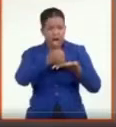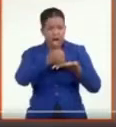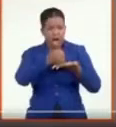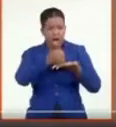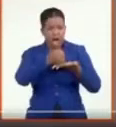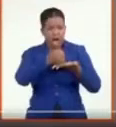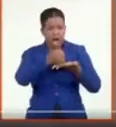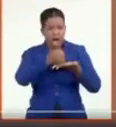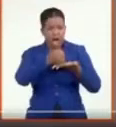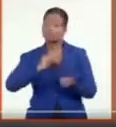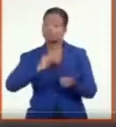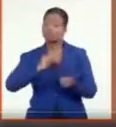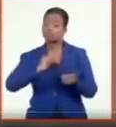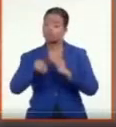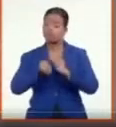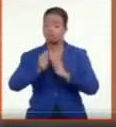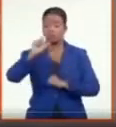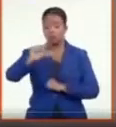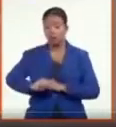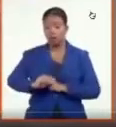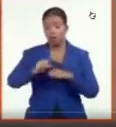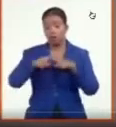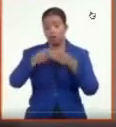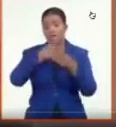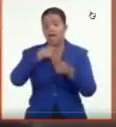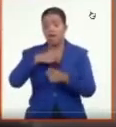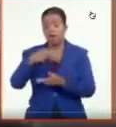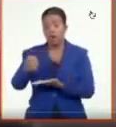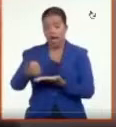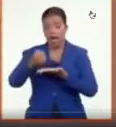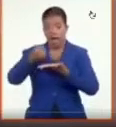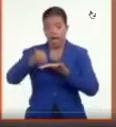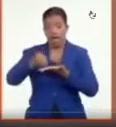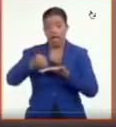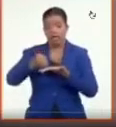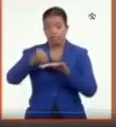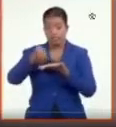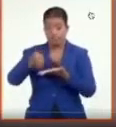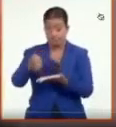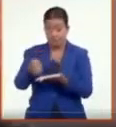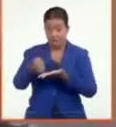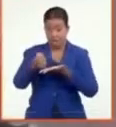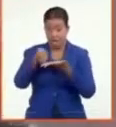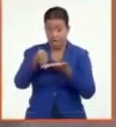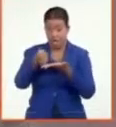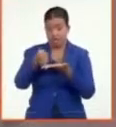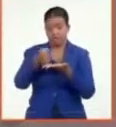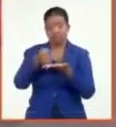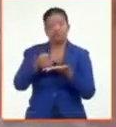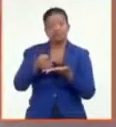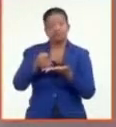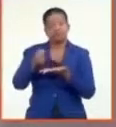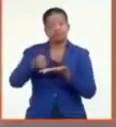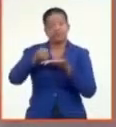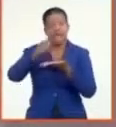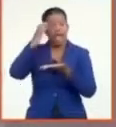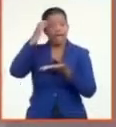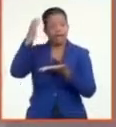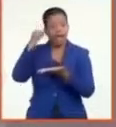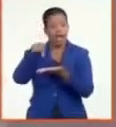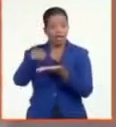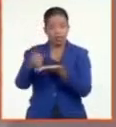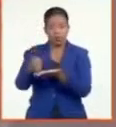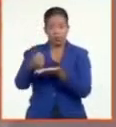bueno Parra y la en el estado la pone aquí y sin ella le dijo ningún balón